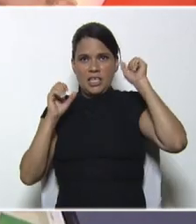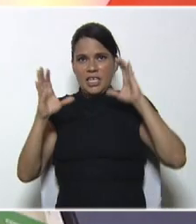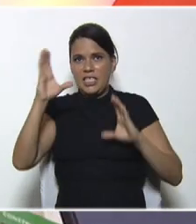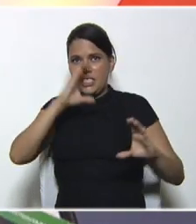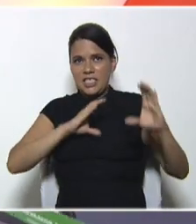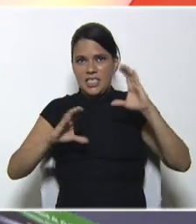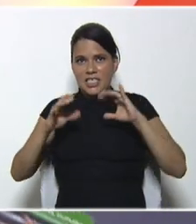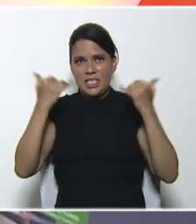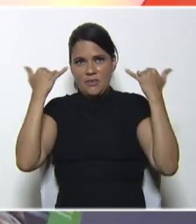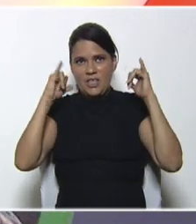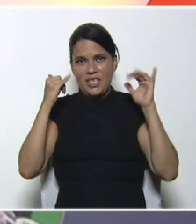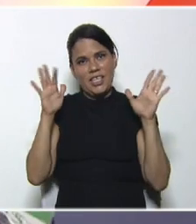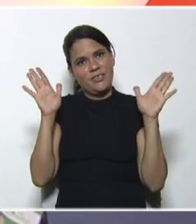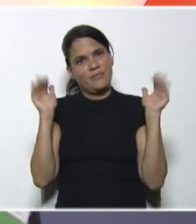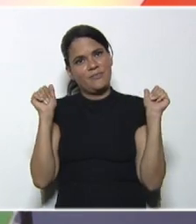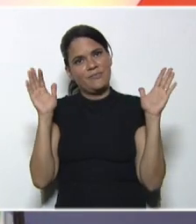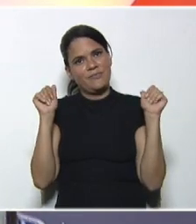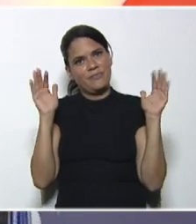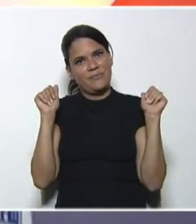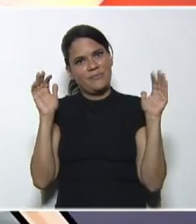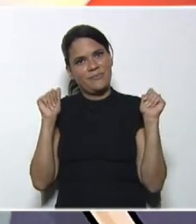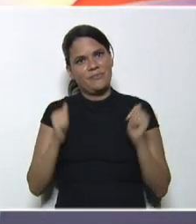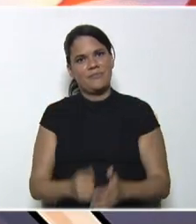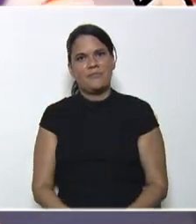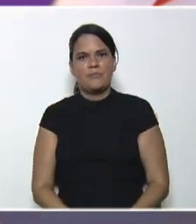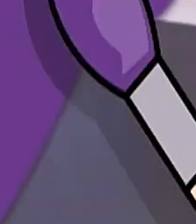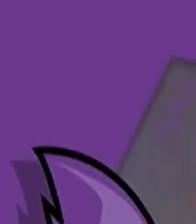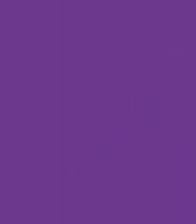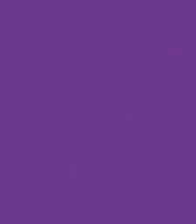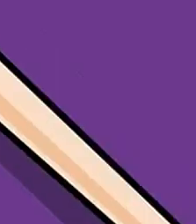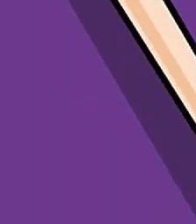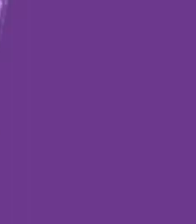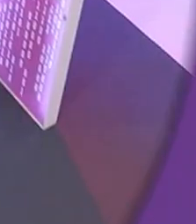como es la química. Nos vemos en una próxima clase.